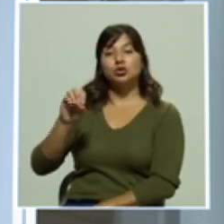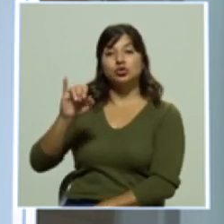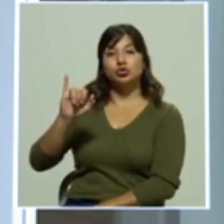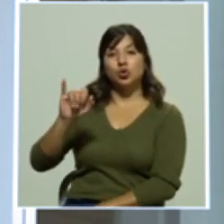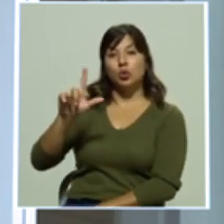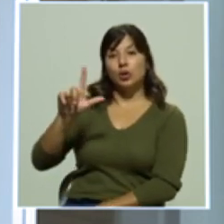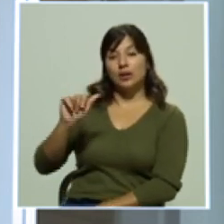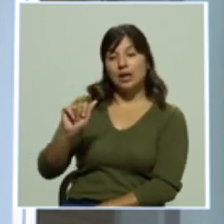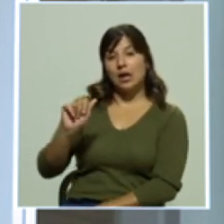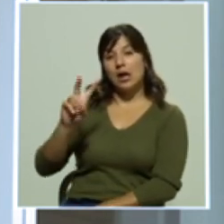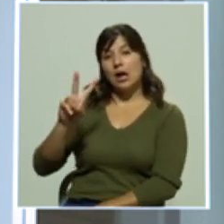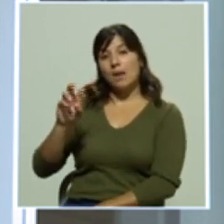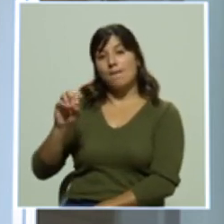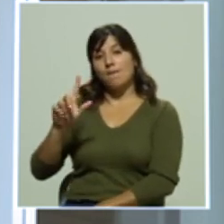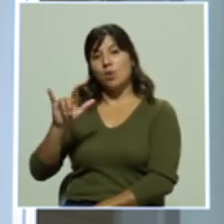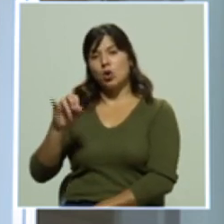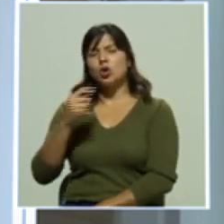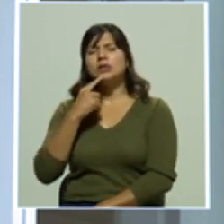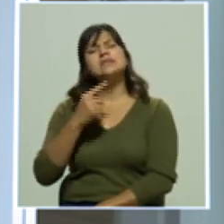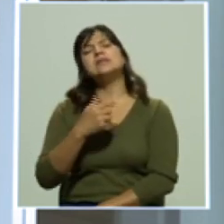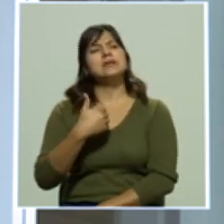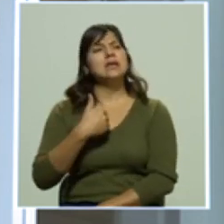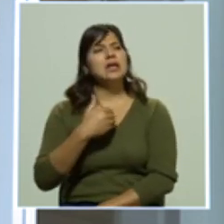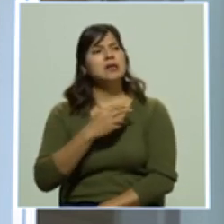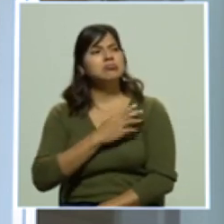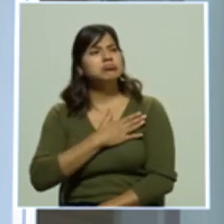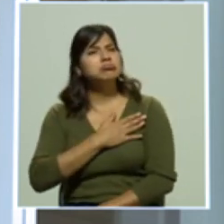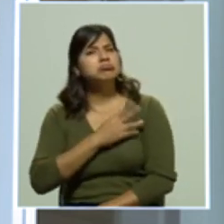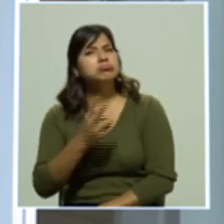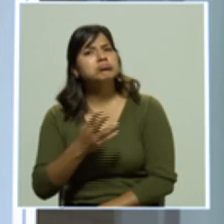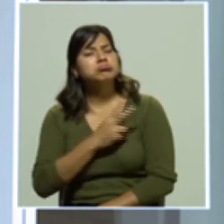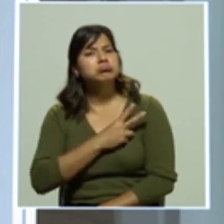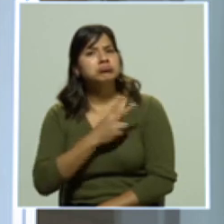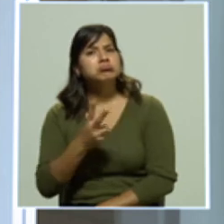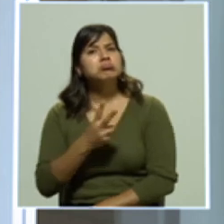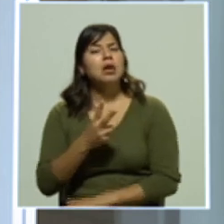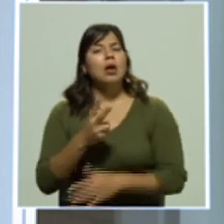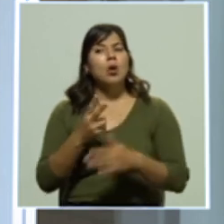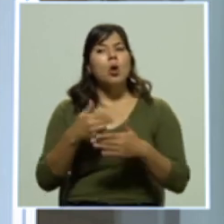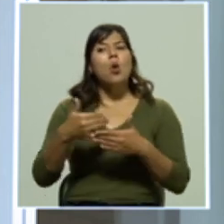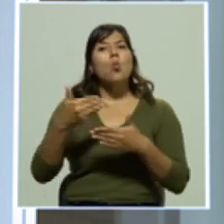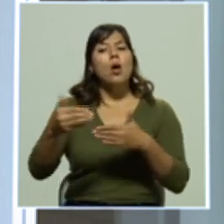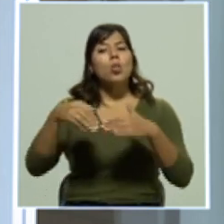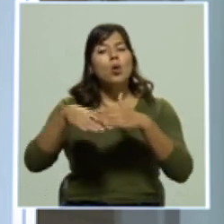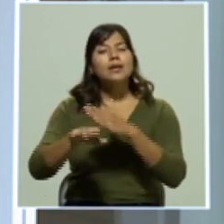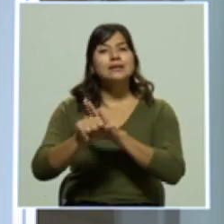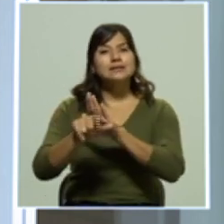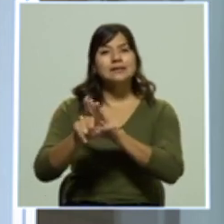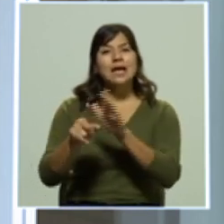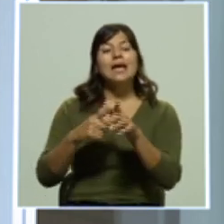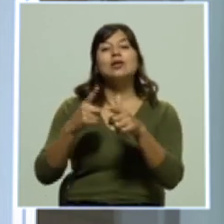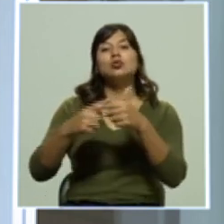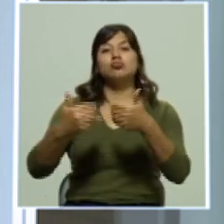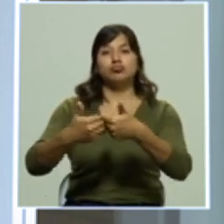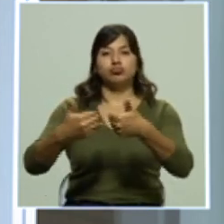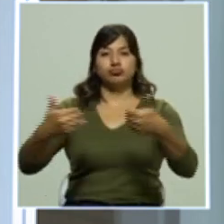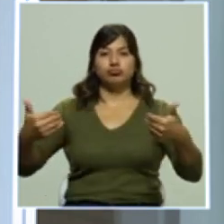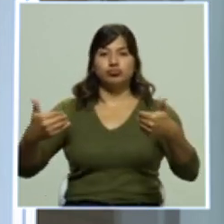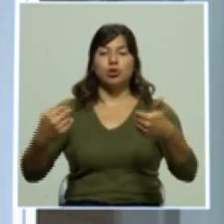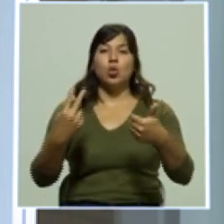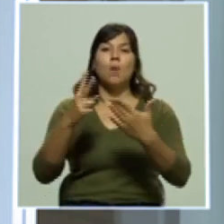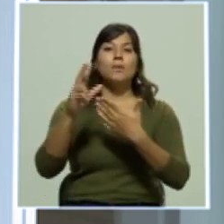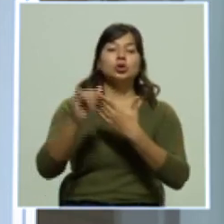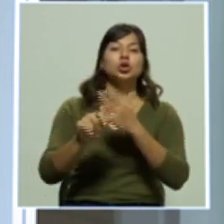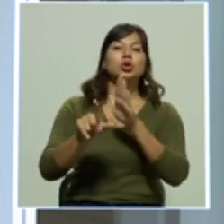vez que llegue al plenario legislativo y dejar solamente el cáñamo, eliminando así del proyecto de ley el cannabis. Sin embargo, en la fracción del